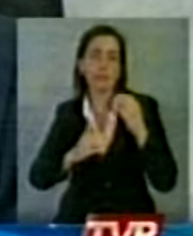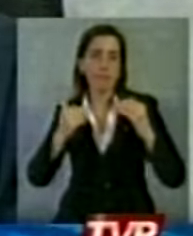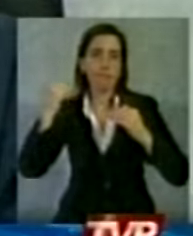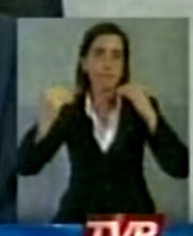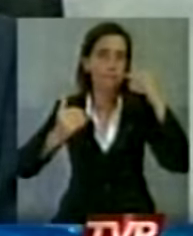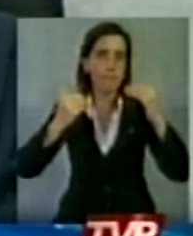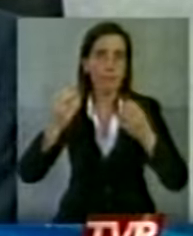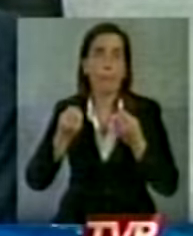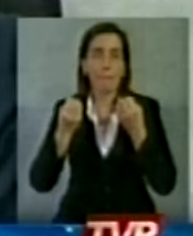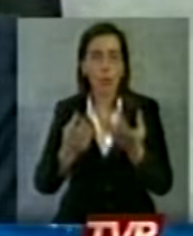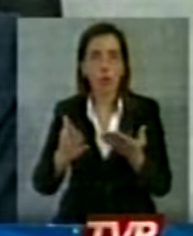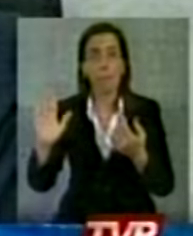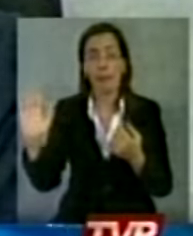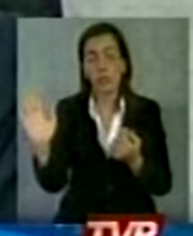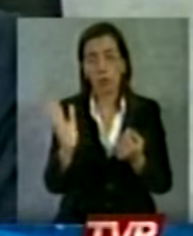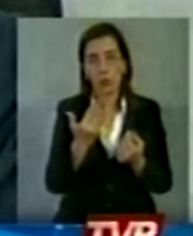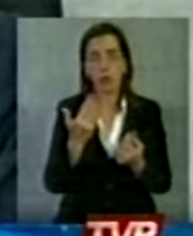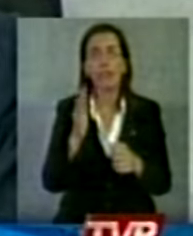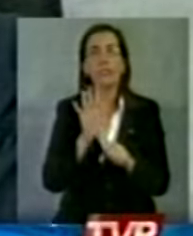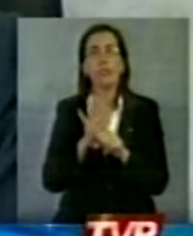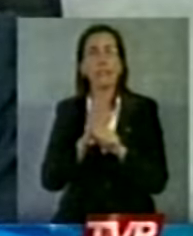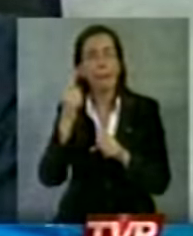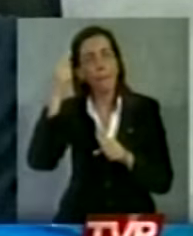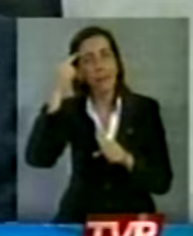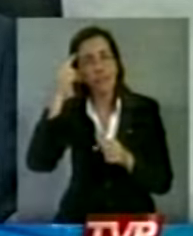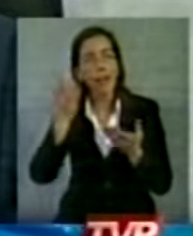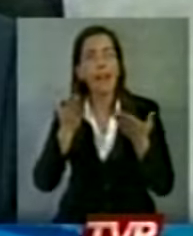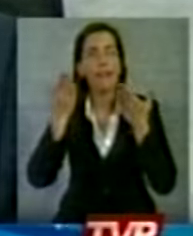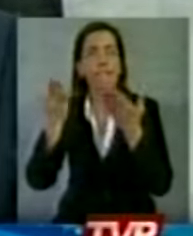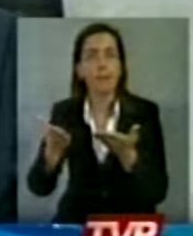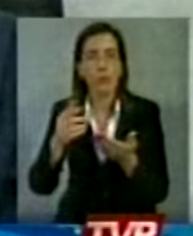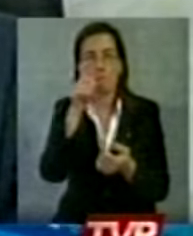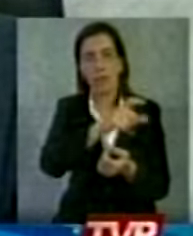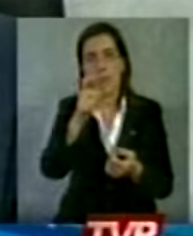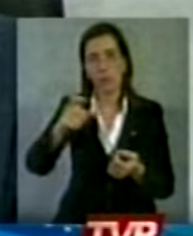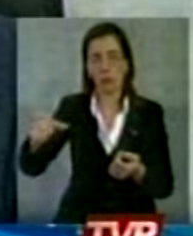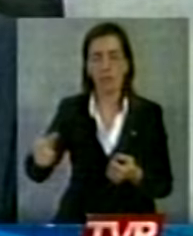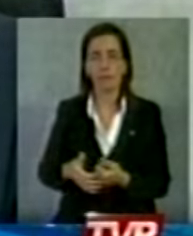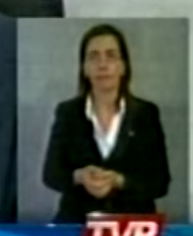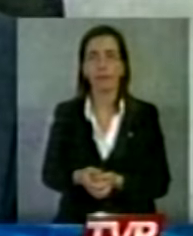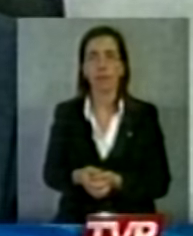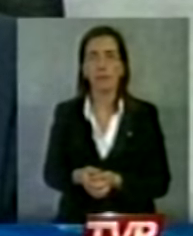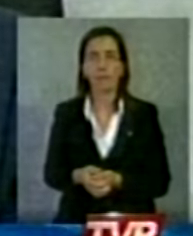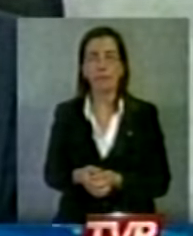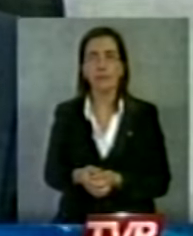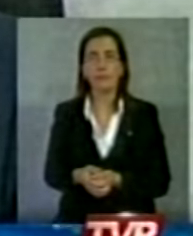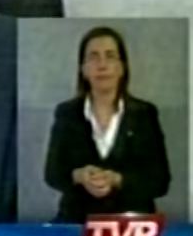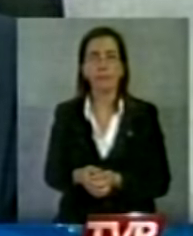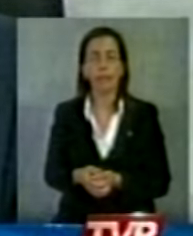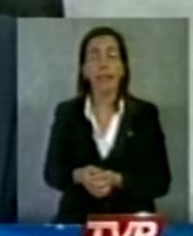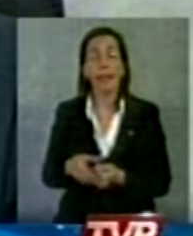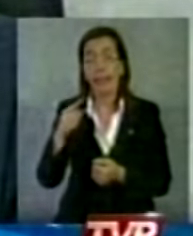grande, próspera y fecunda en pro de la humanidad. Y observa que en esta